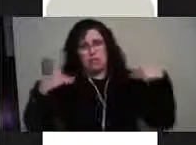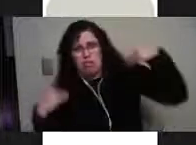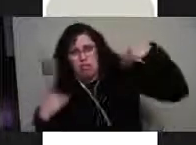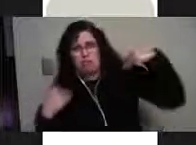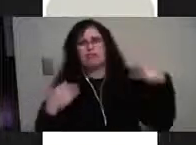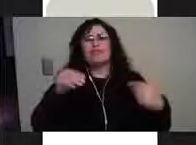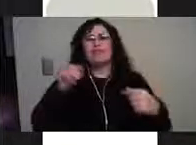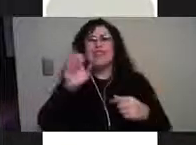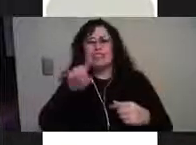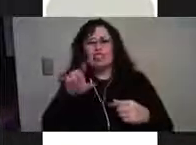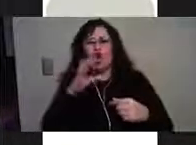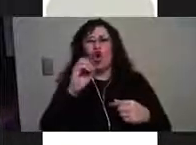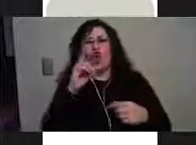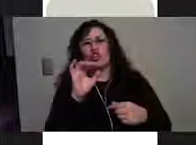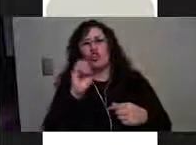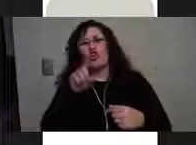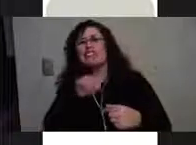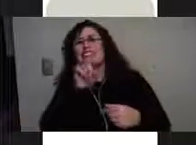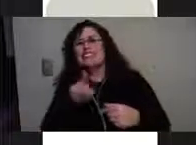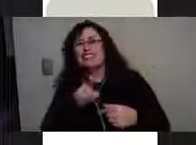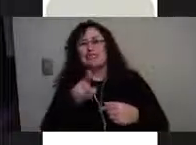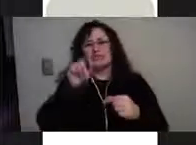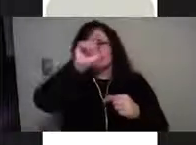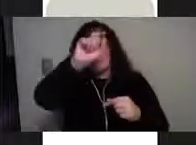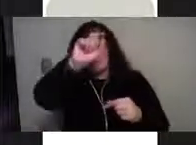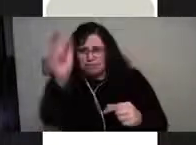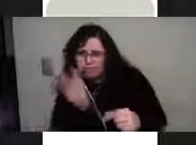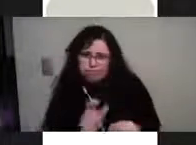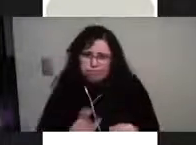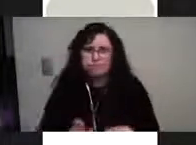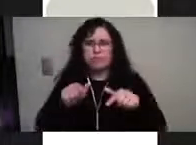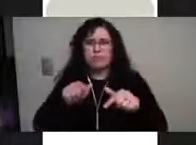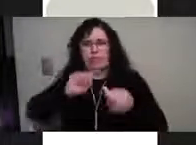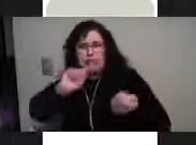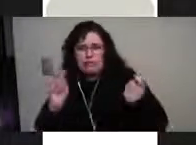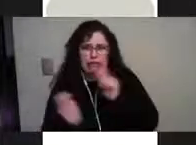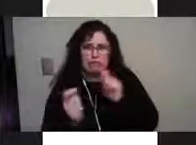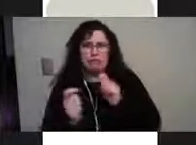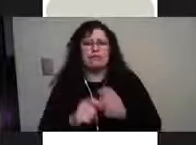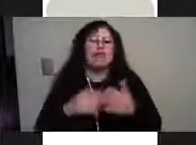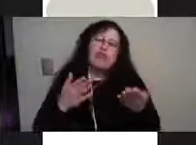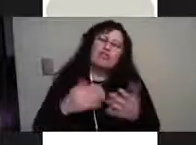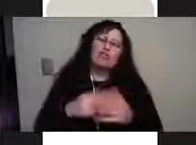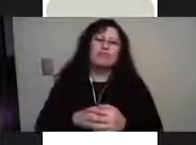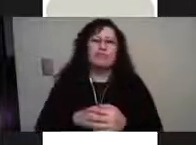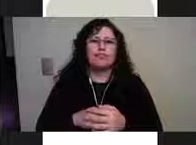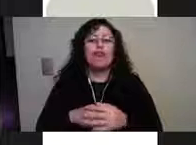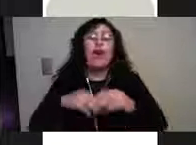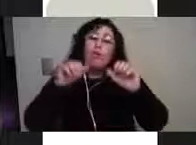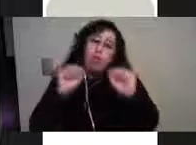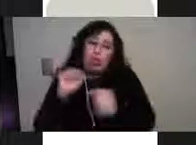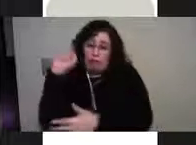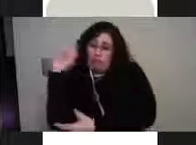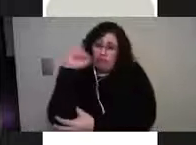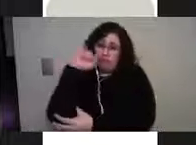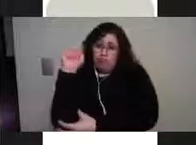los niños tienden a compensar, y eso hace que la alineación de la columna se incline hacia un lado, que puede ser postural, pero que si no